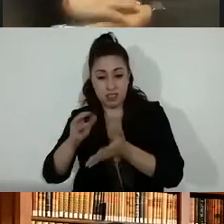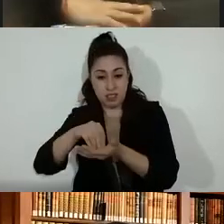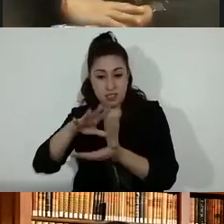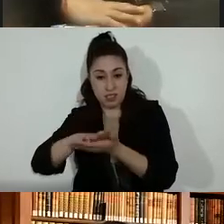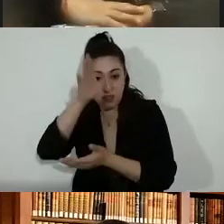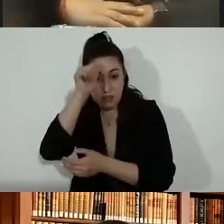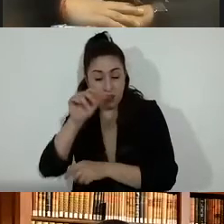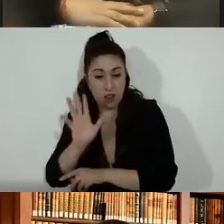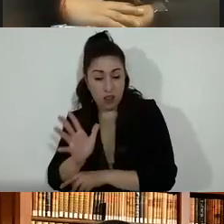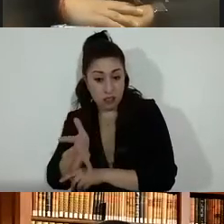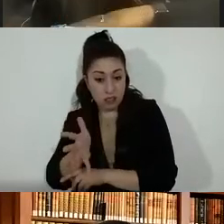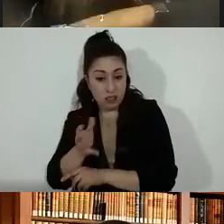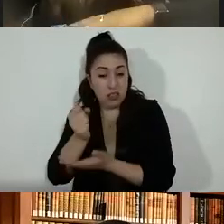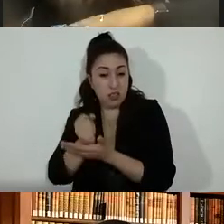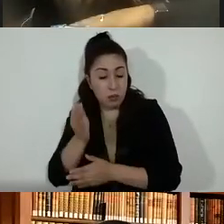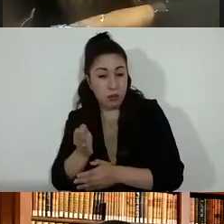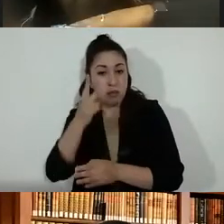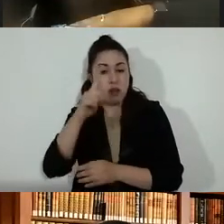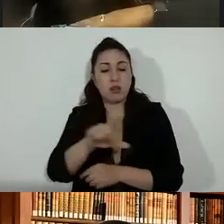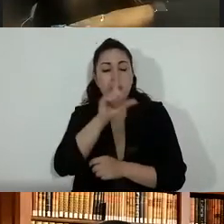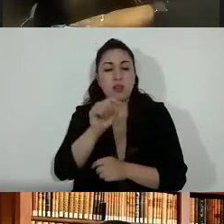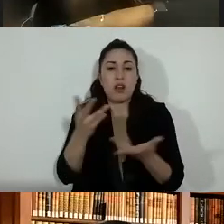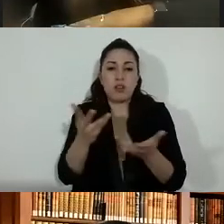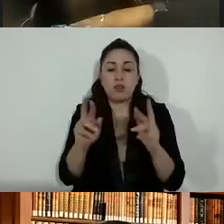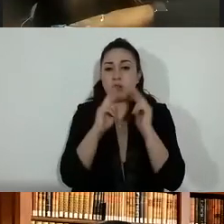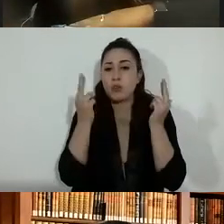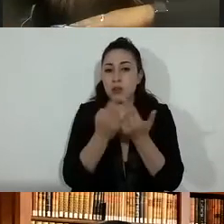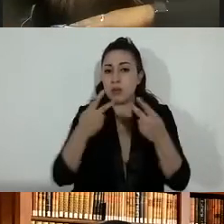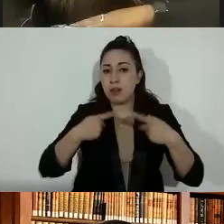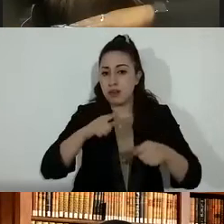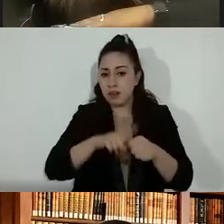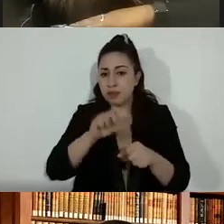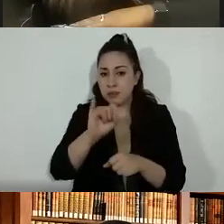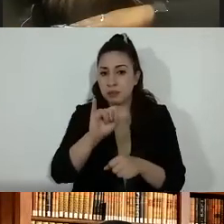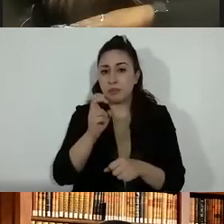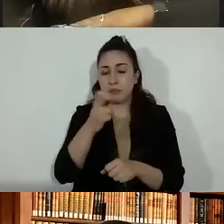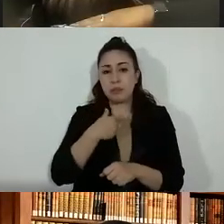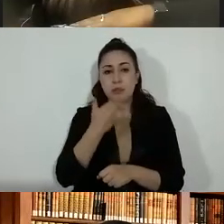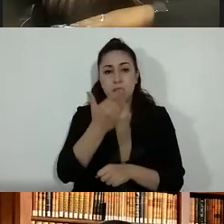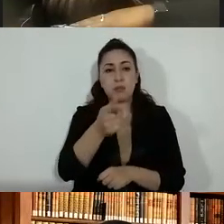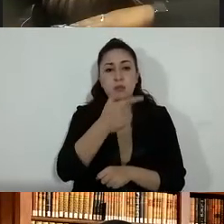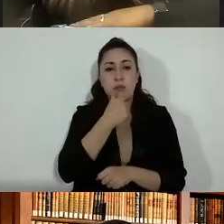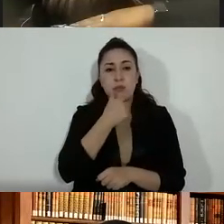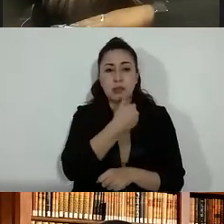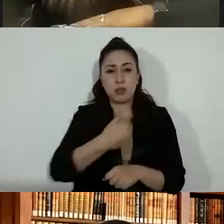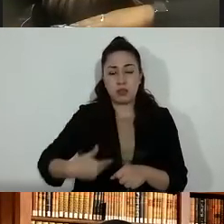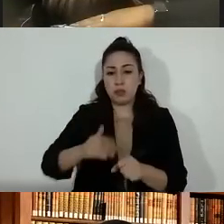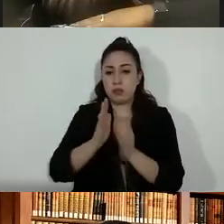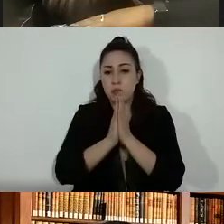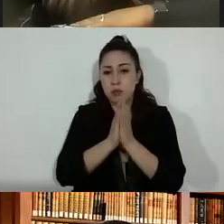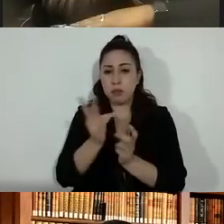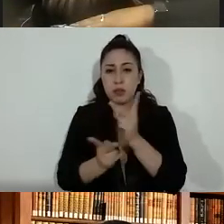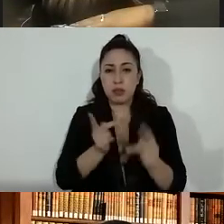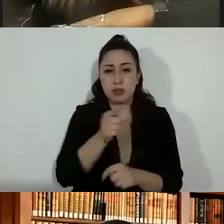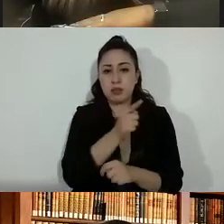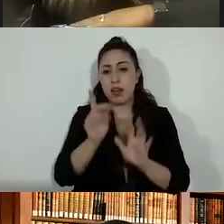las comisiones de presupuesto y cuenta pública. Y pues le solicitaré en todo caso al presidente que lo someta a consideración de las y